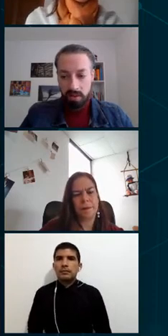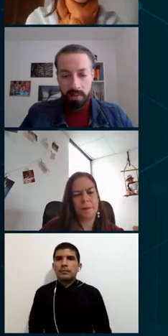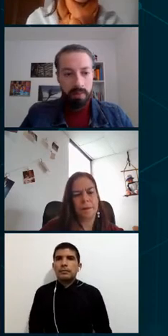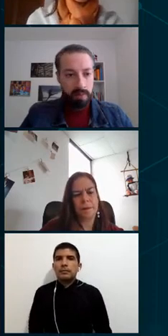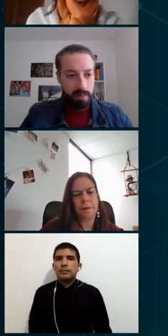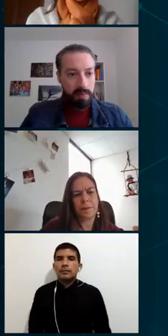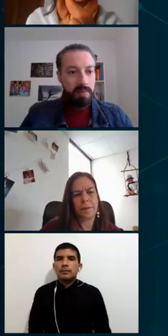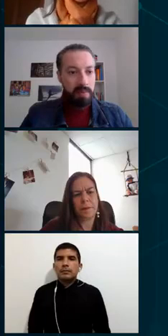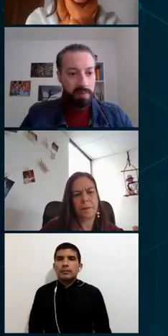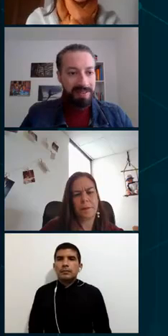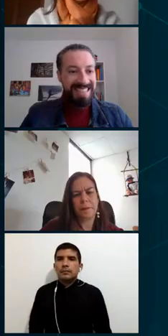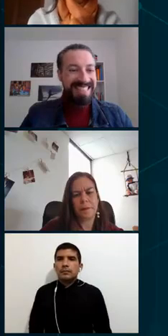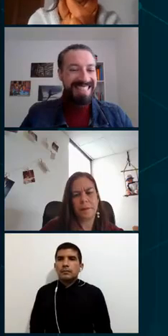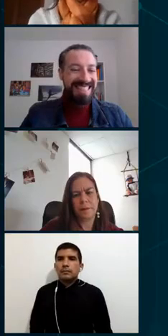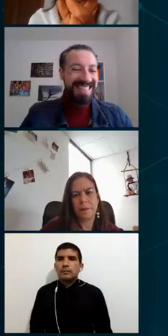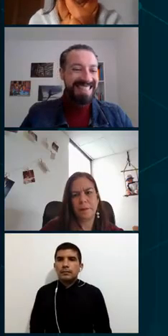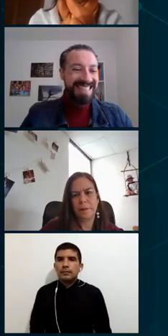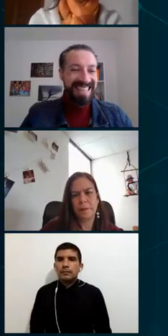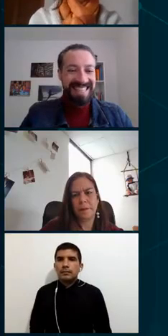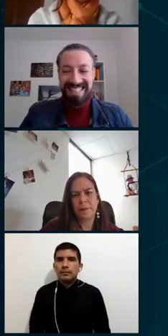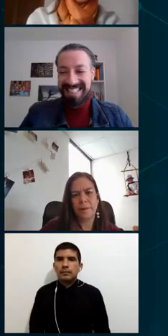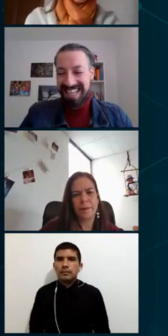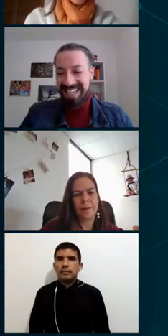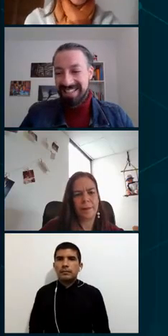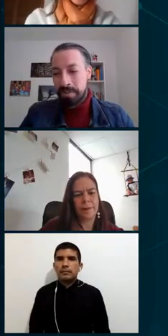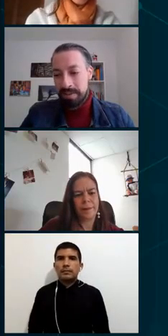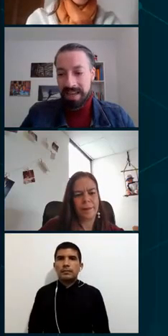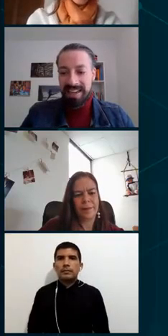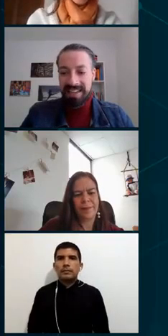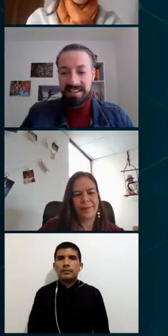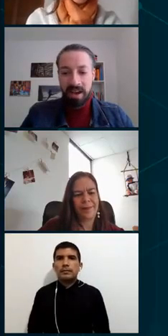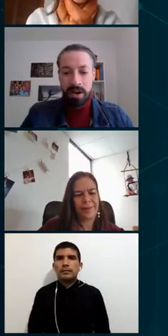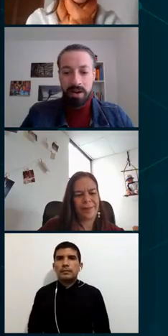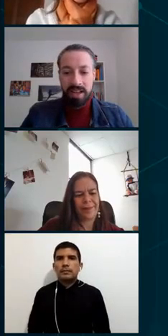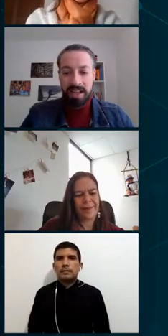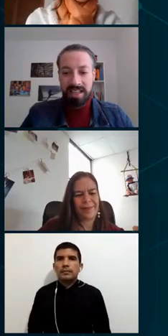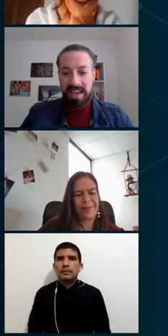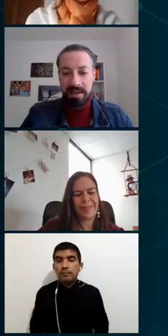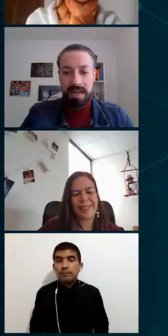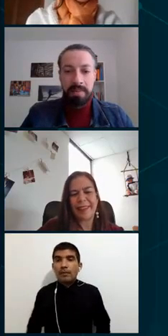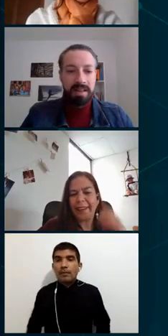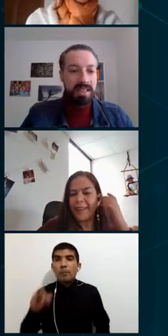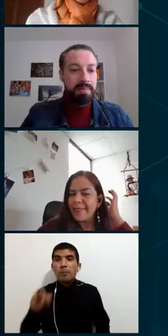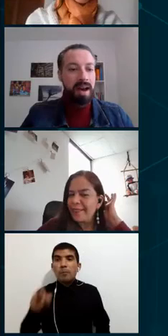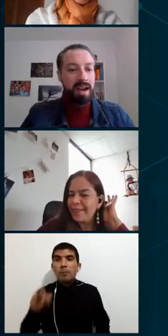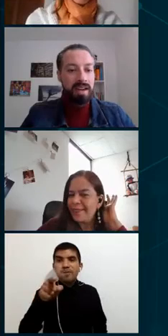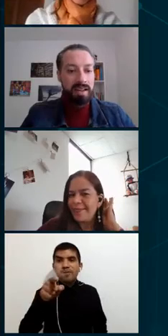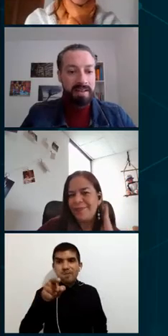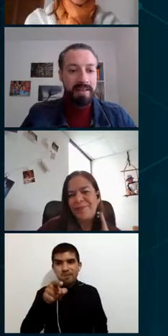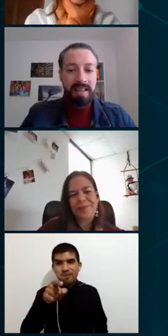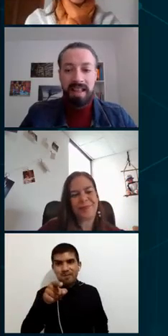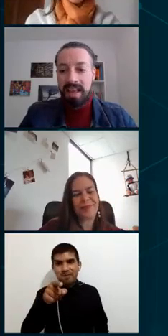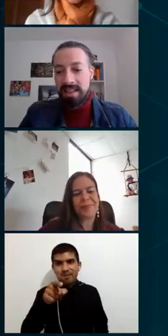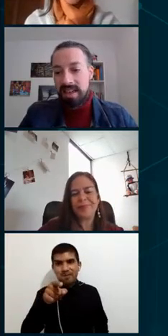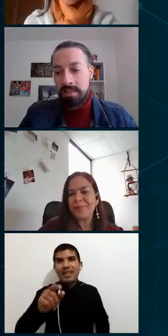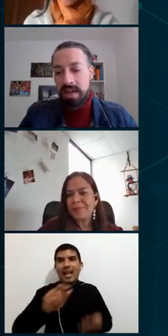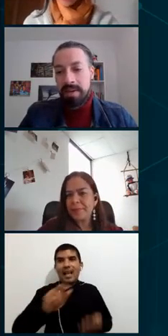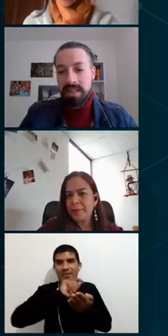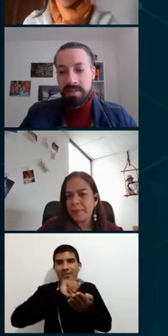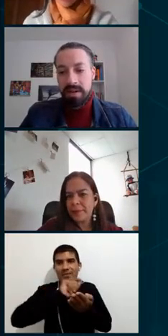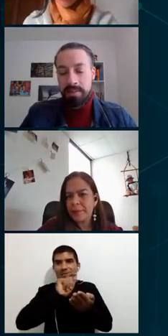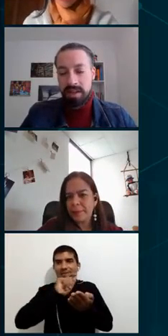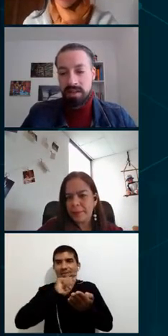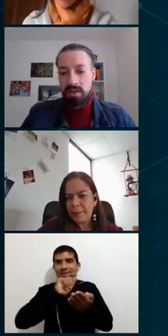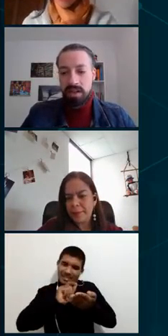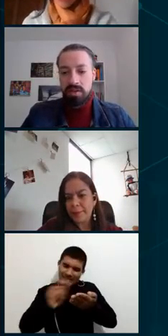Estamos a Listo. tres manos escribiendo todo lo que ha salido, Andrés. Sí, súper bien. Qué bueno que se animen a Sí. participar. Qué Que se rico. animen